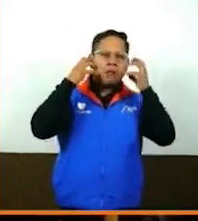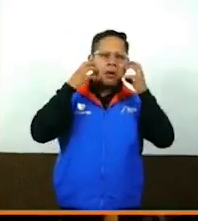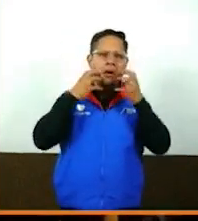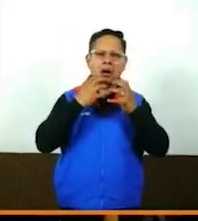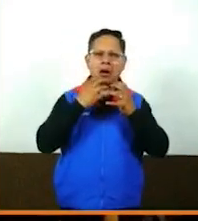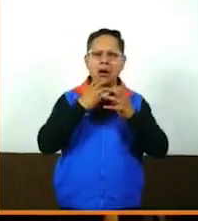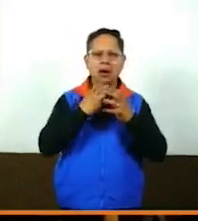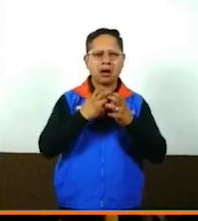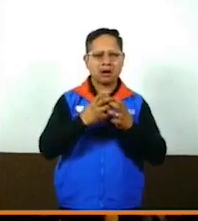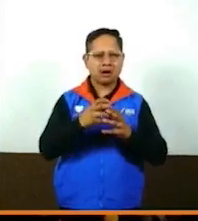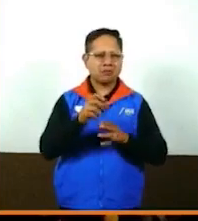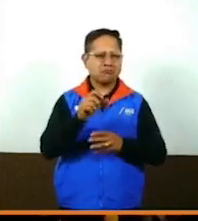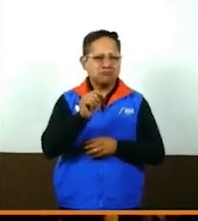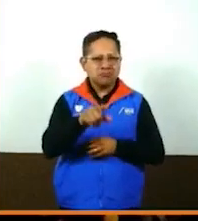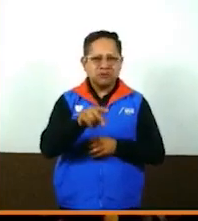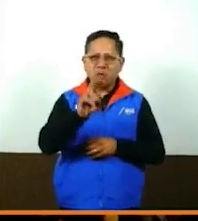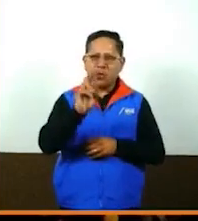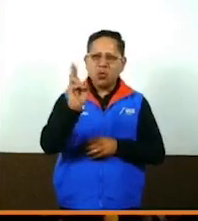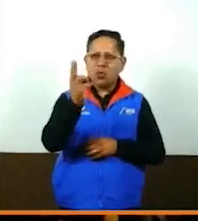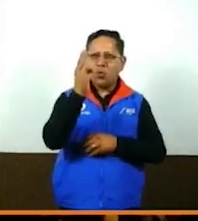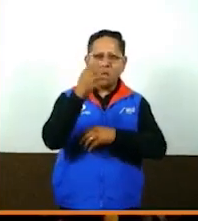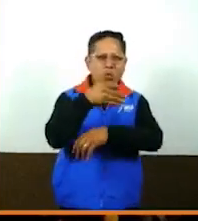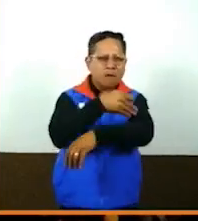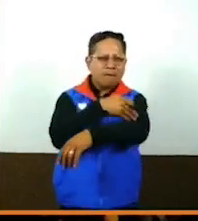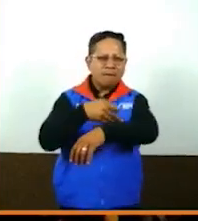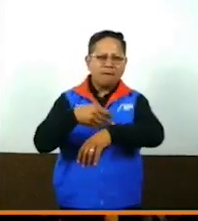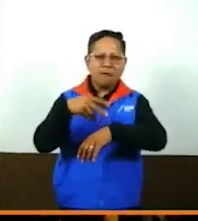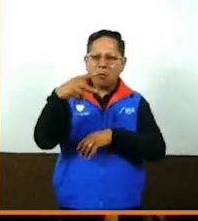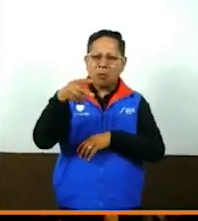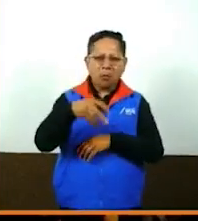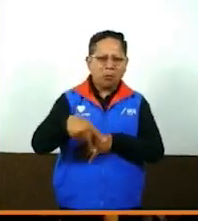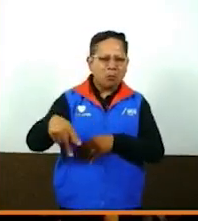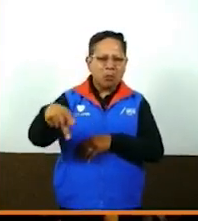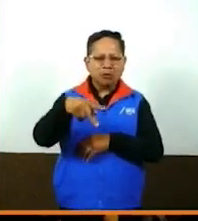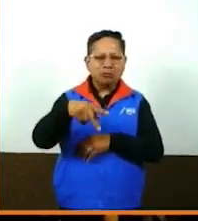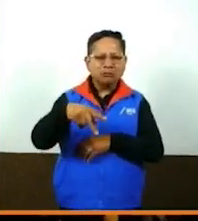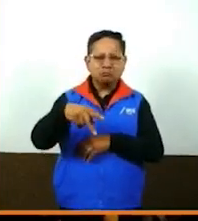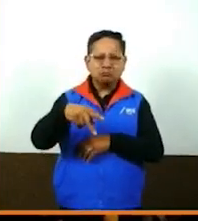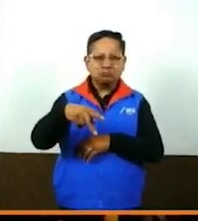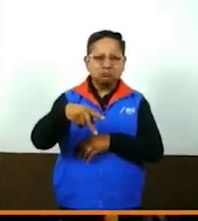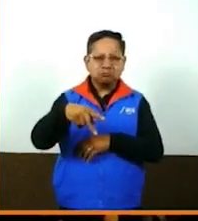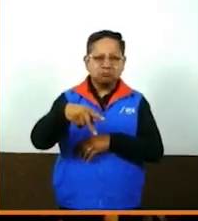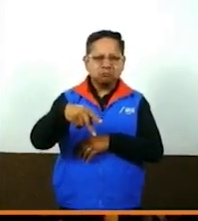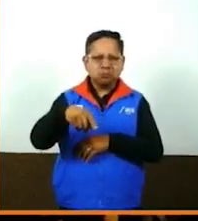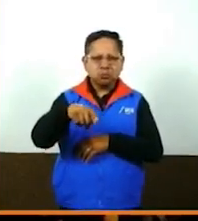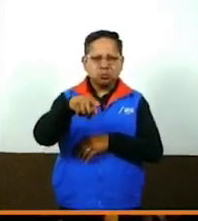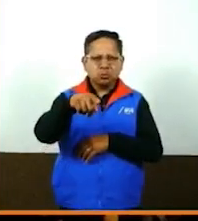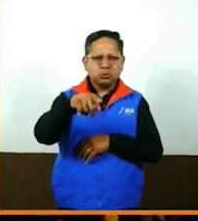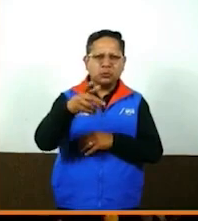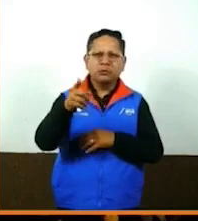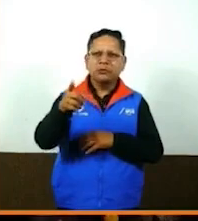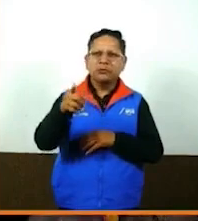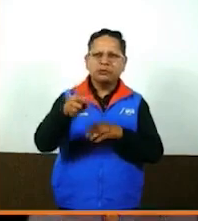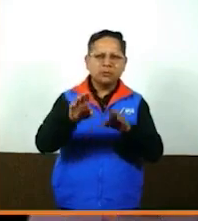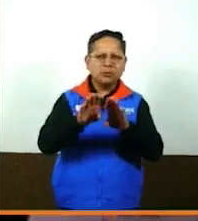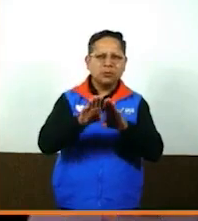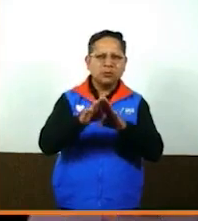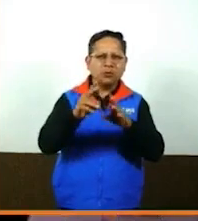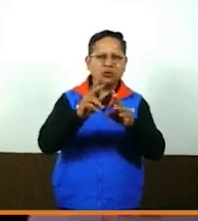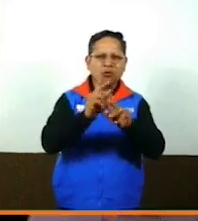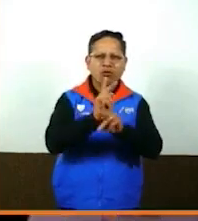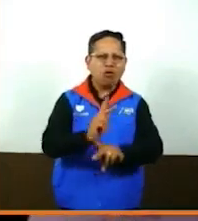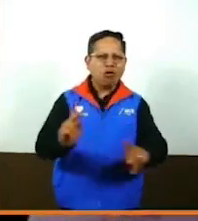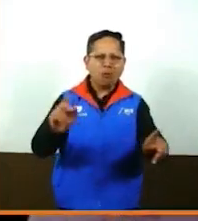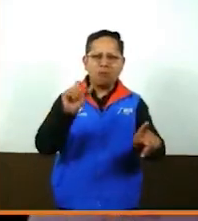de la misma universidad, del mismo antecedente, de la misma familia, del mismo pueblo. Ustedes digan cómo vamos a innovar ahí si